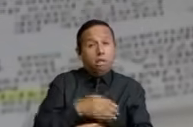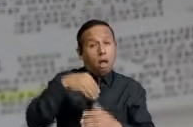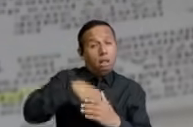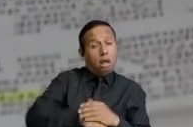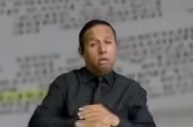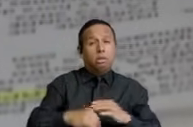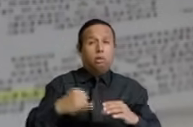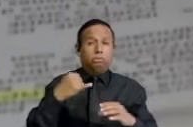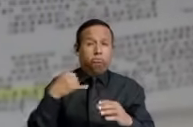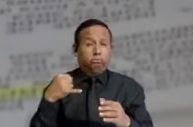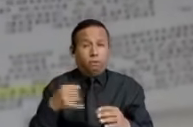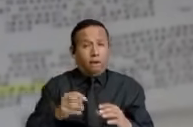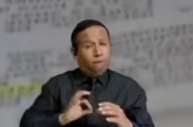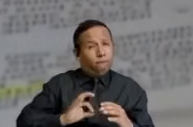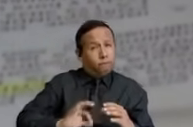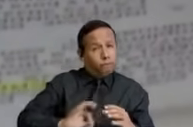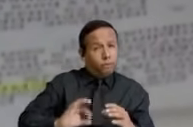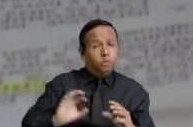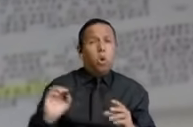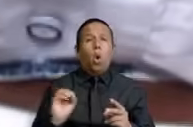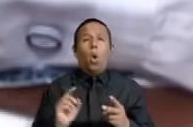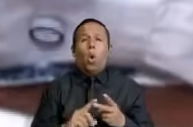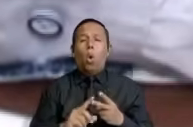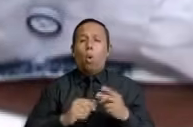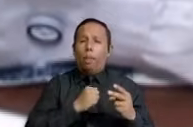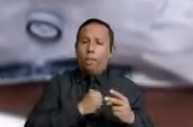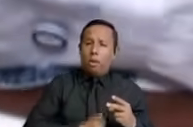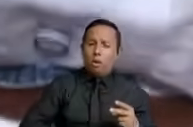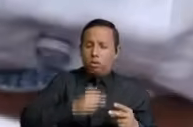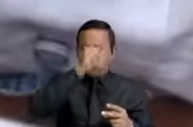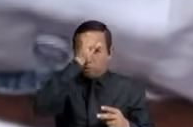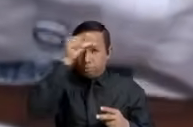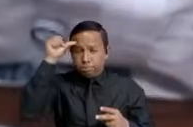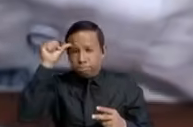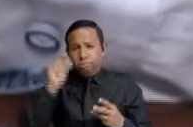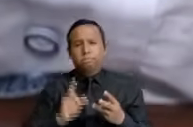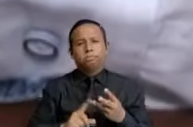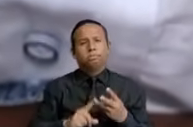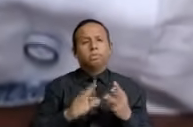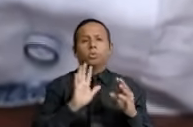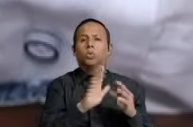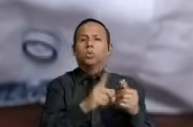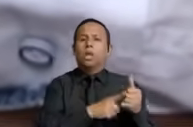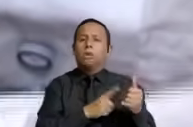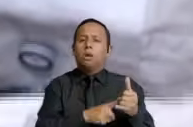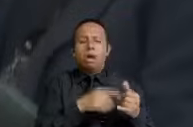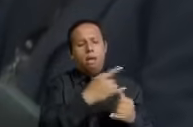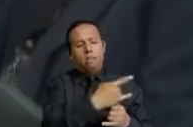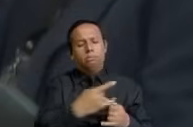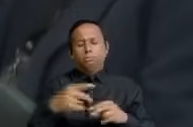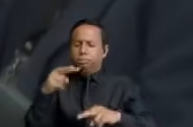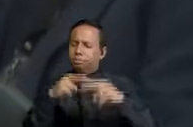como perfiles de ADN autopsias y ecológica y el análisis de los celulares de comisados